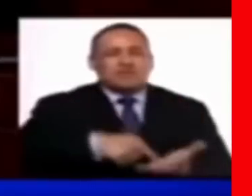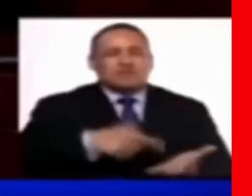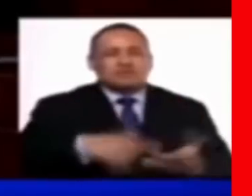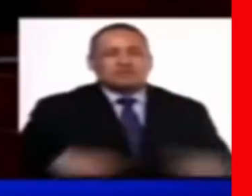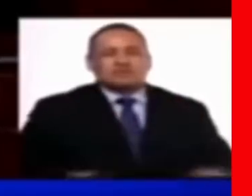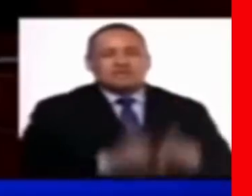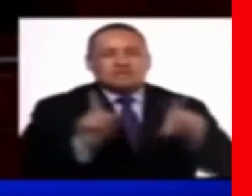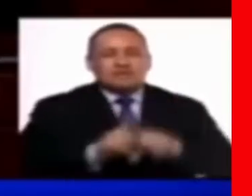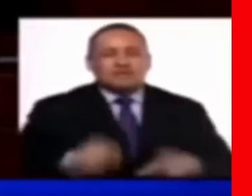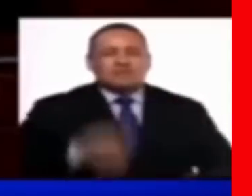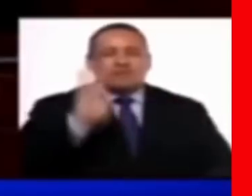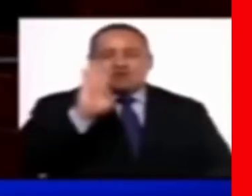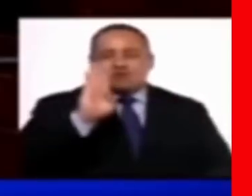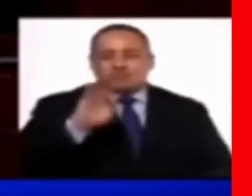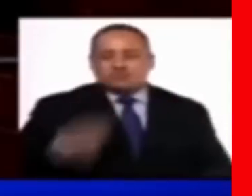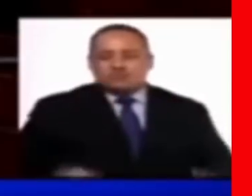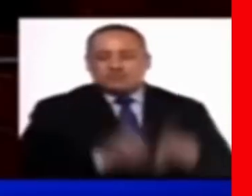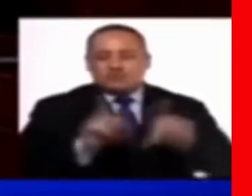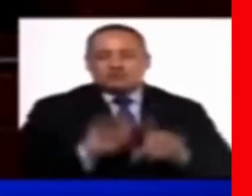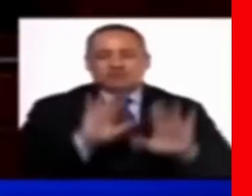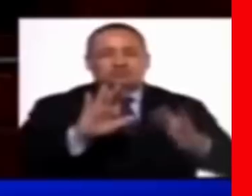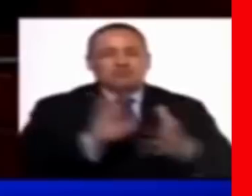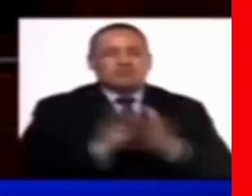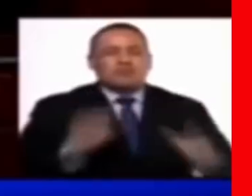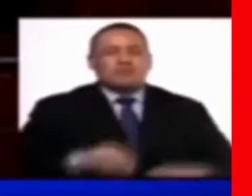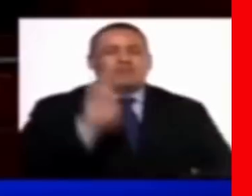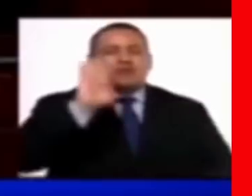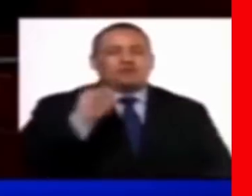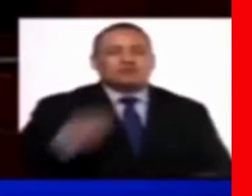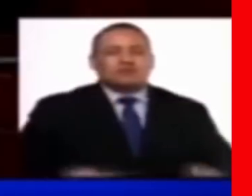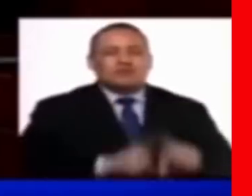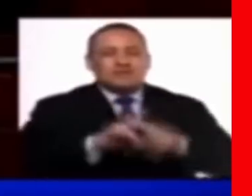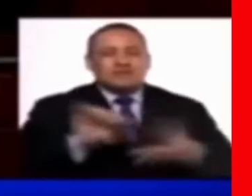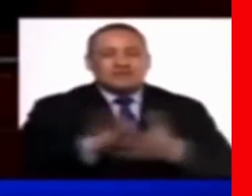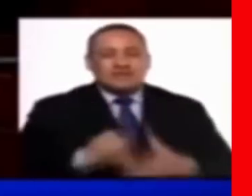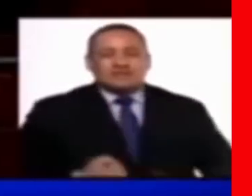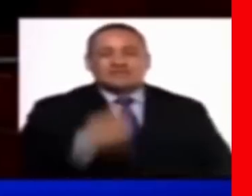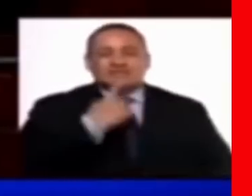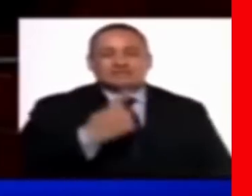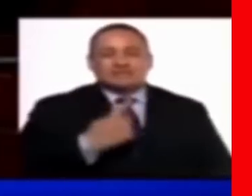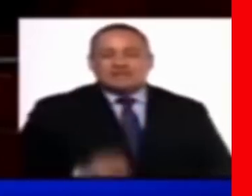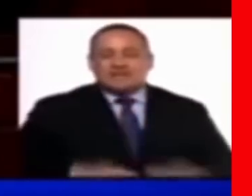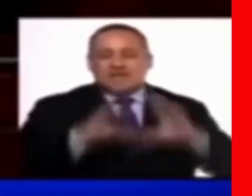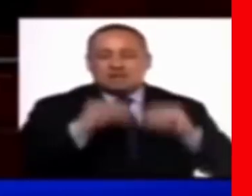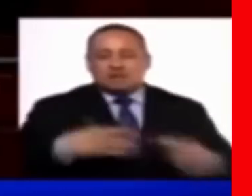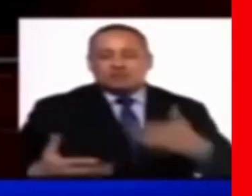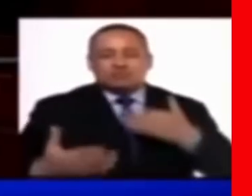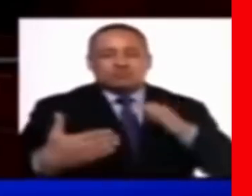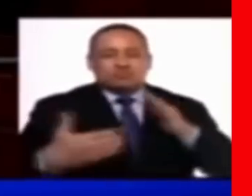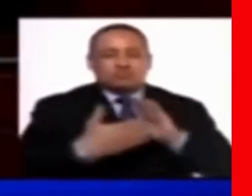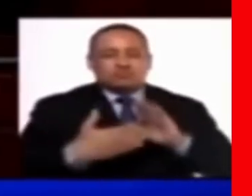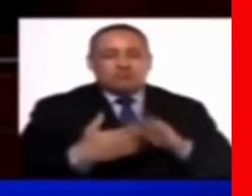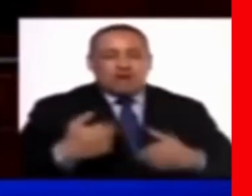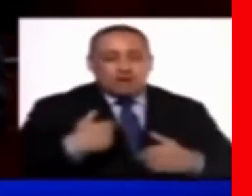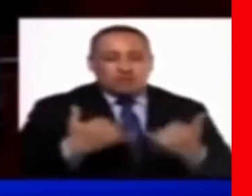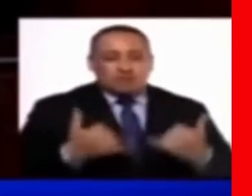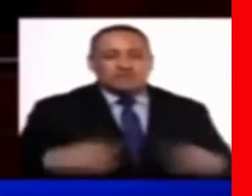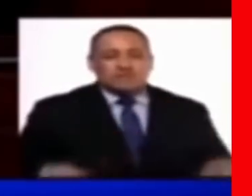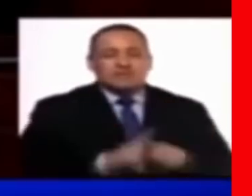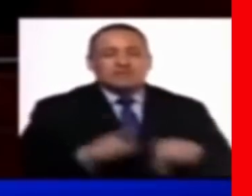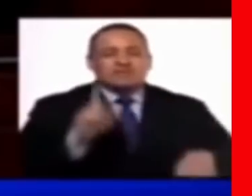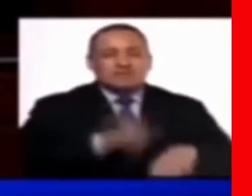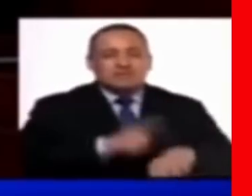a los bancos, a sus amigos banqueros, de quien acaba de ofendernos. En este